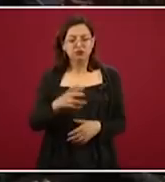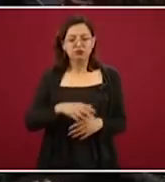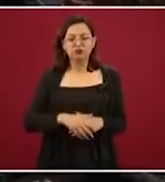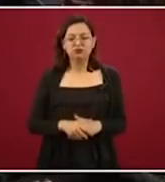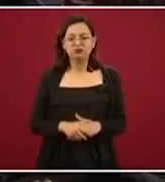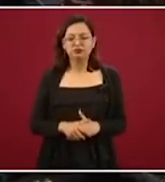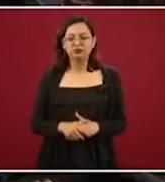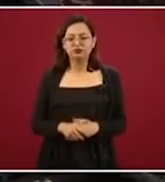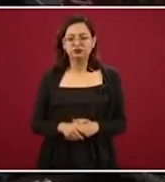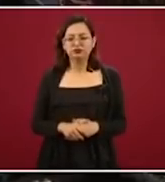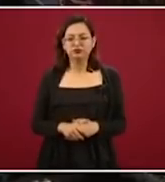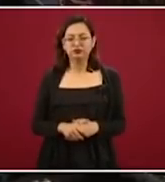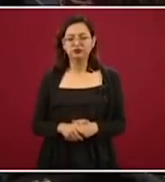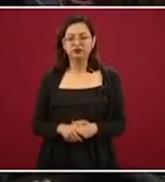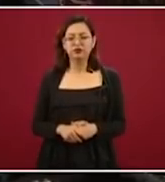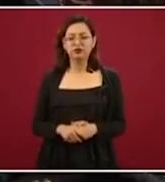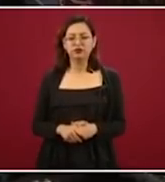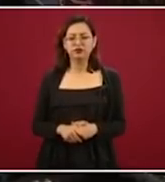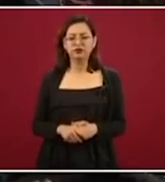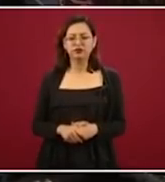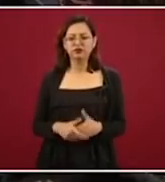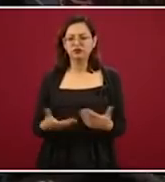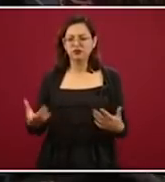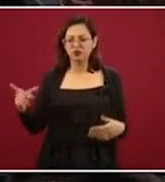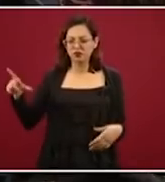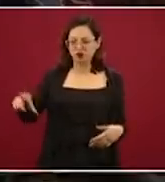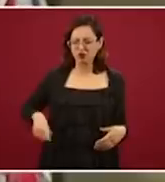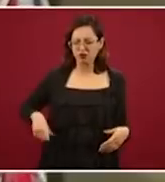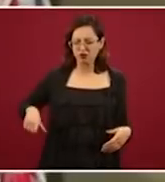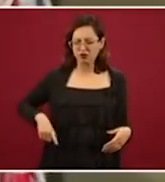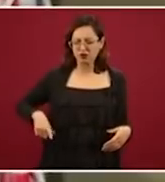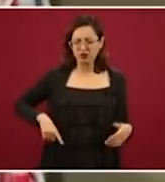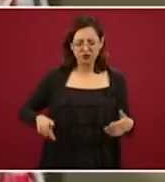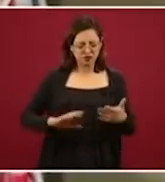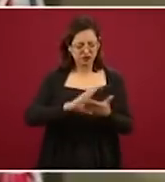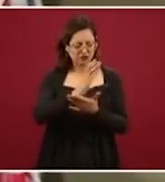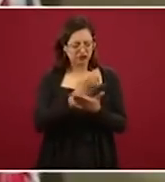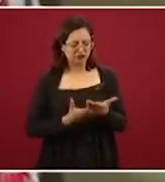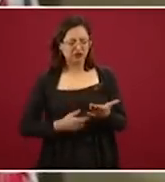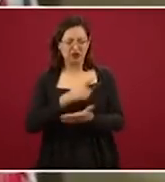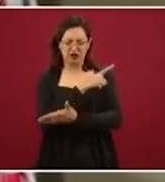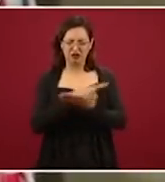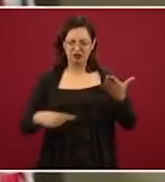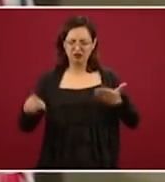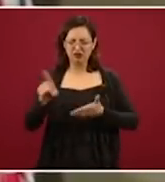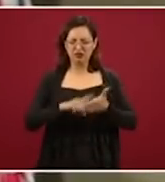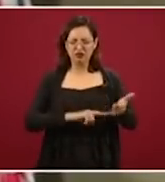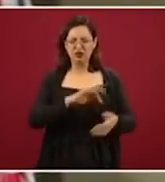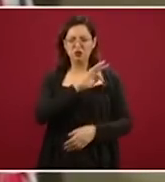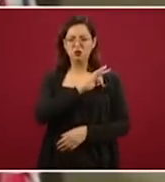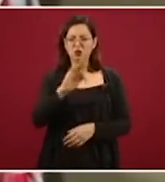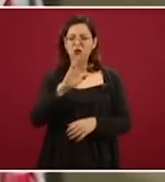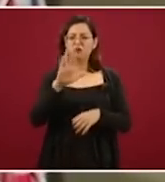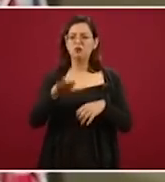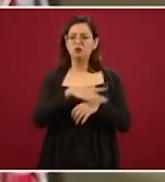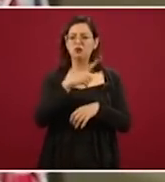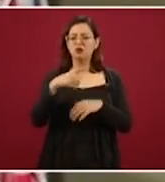si su gobierno puede cancelar este contrato, porque es a 20 años, o sea, es hasta el